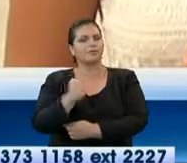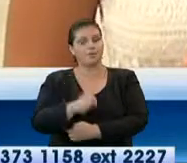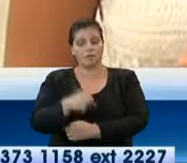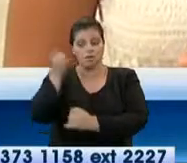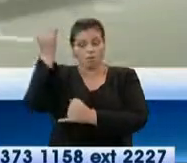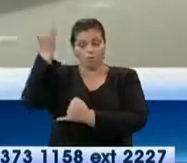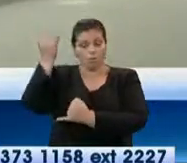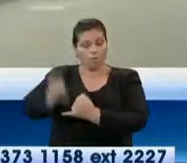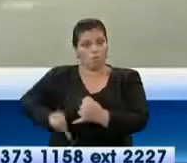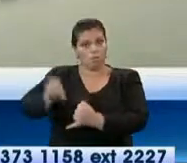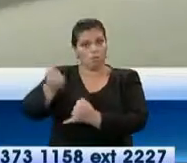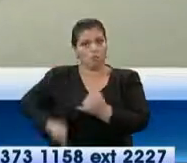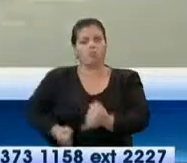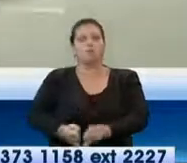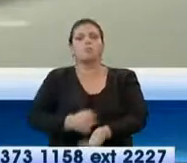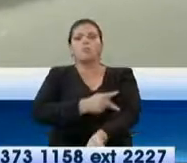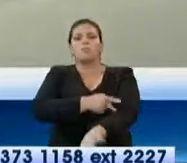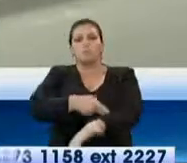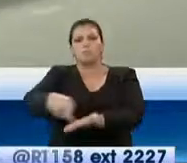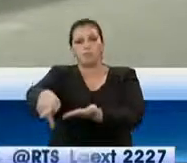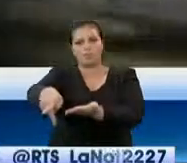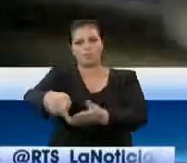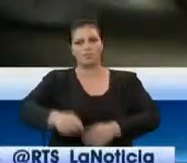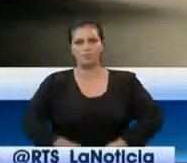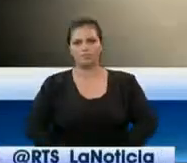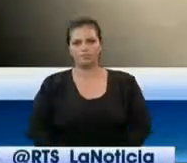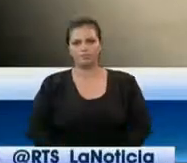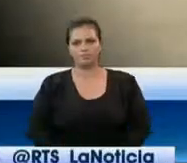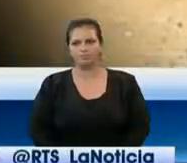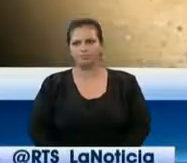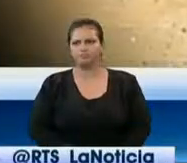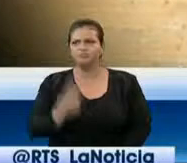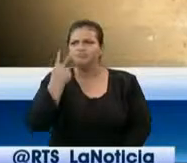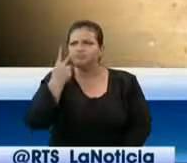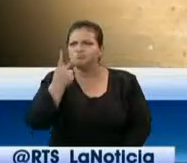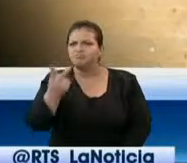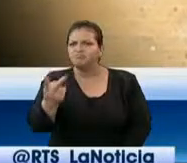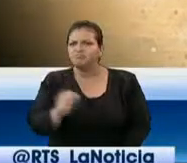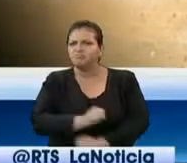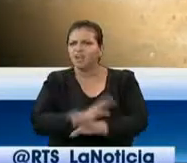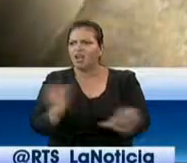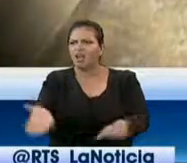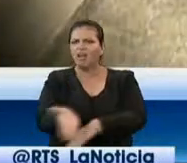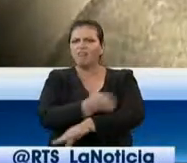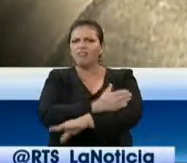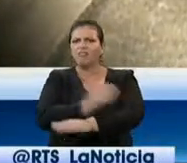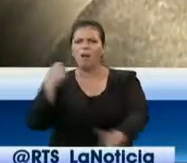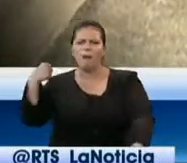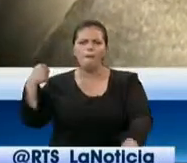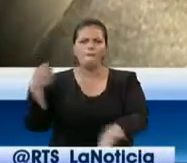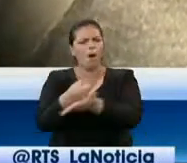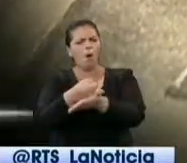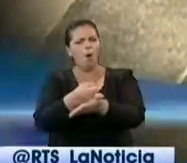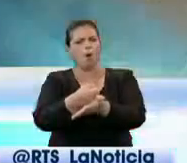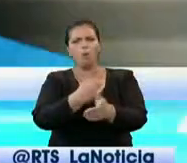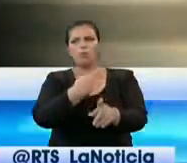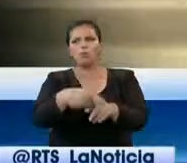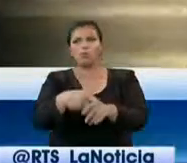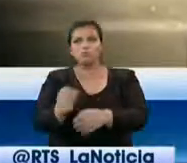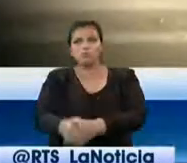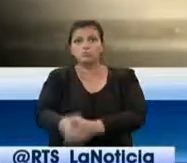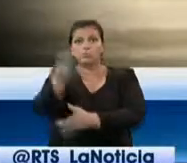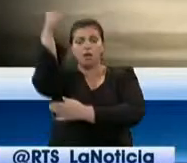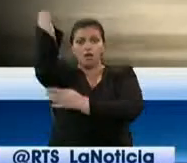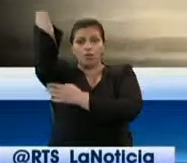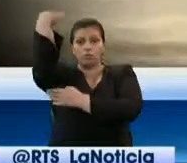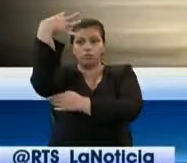perimetral. Lo primero que está a la vista son las huellas de los impactos vehiculares, sobre todo en los postes de luz. Este,